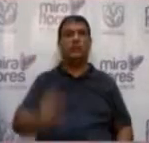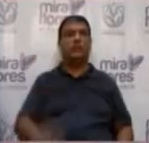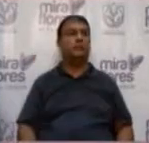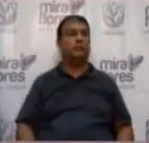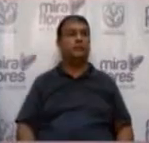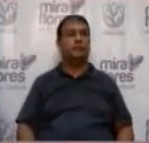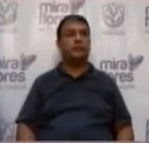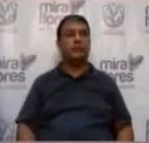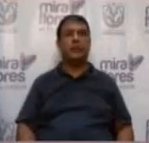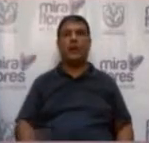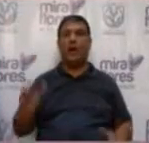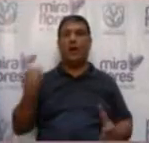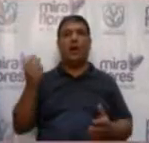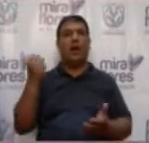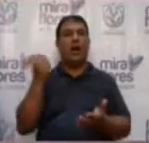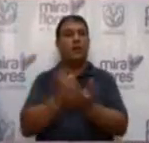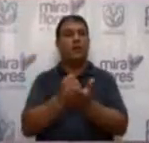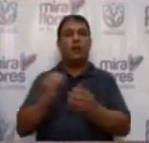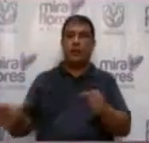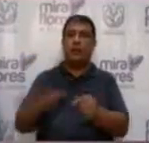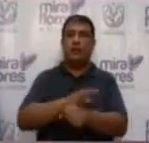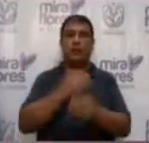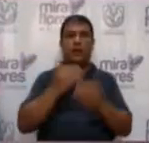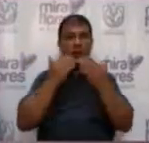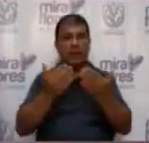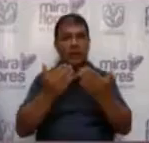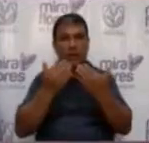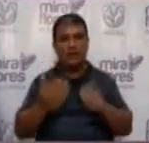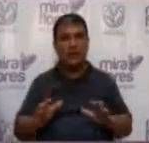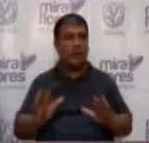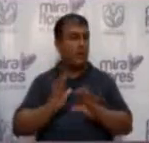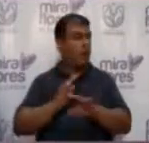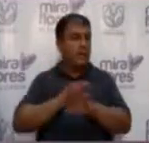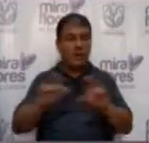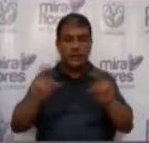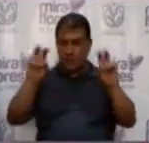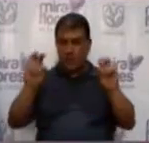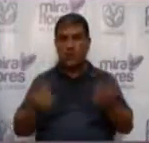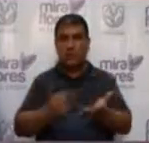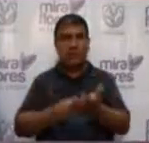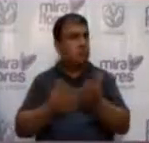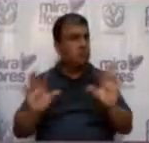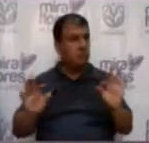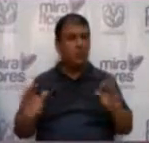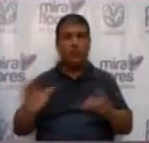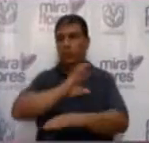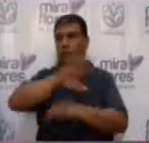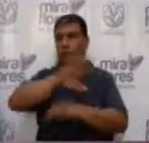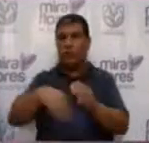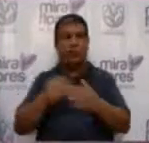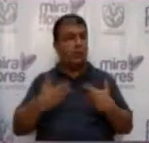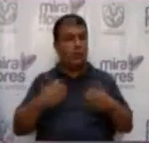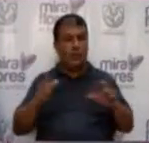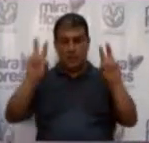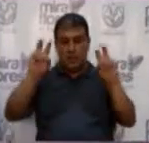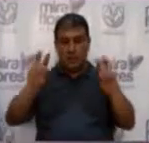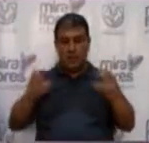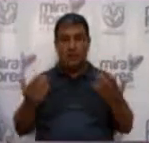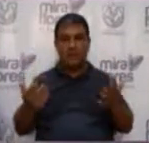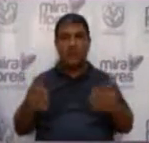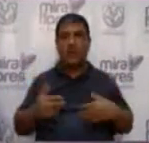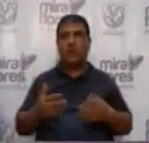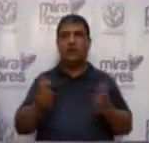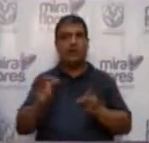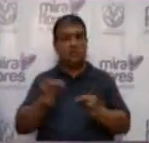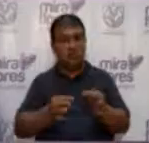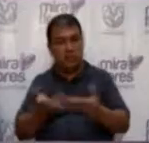conformidad, ha sido aprobado por unanimidad. Muchas gracias. Creo que no hay más temas que tratar. Es todo, señor alcalde. No habiendo más temas que tratar